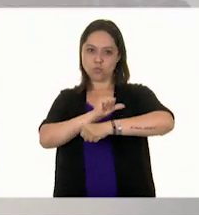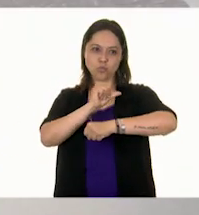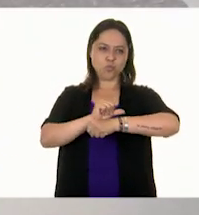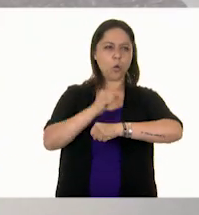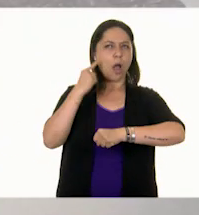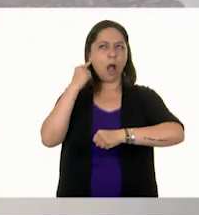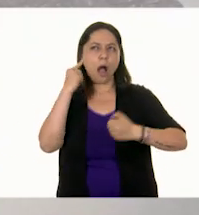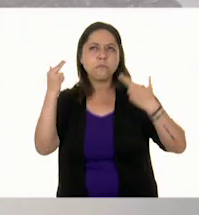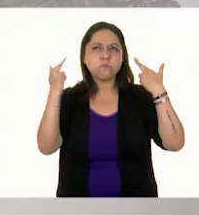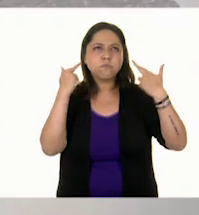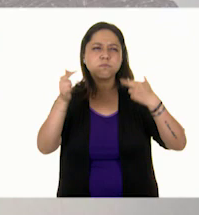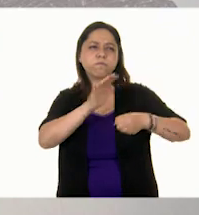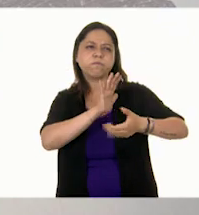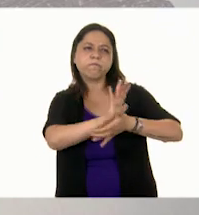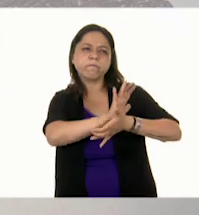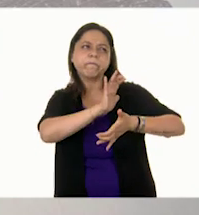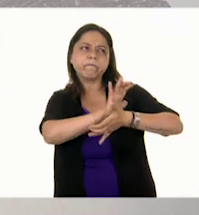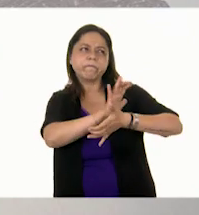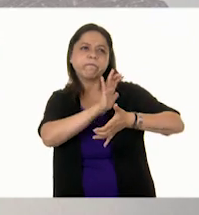yo